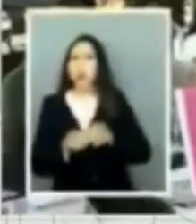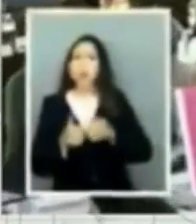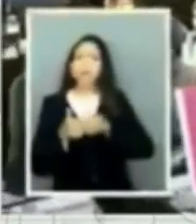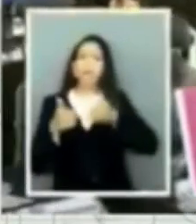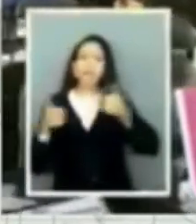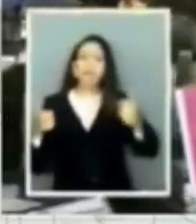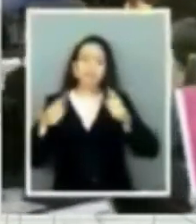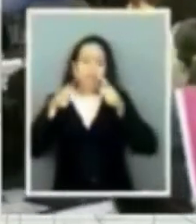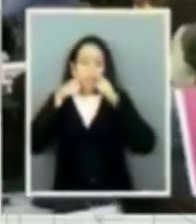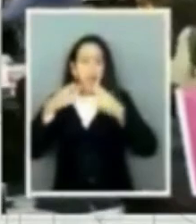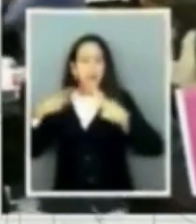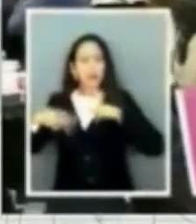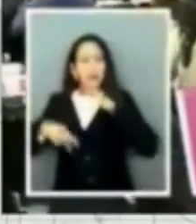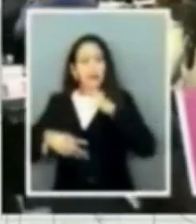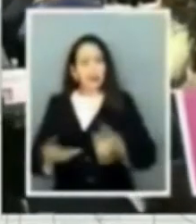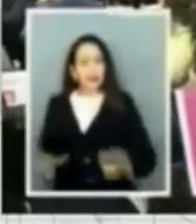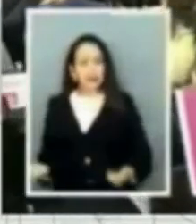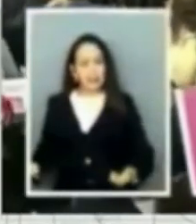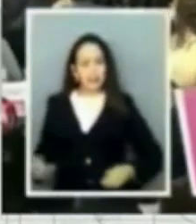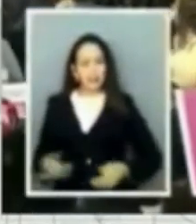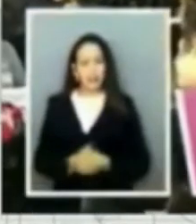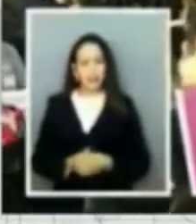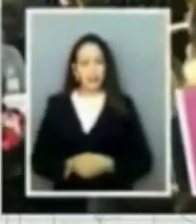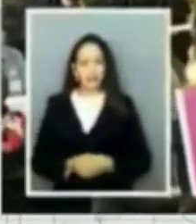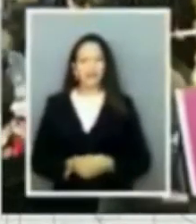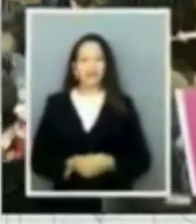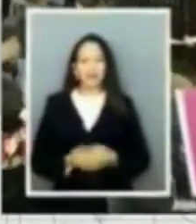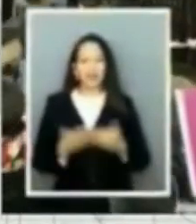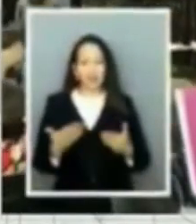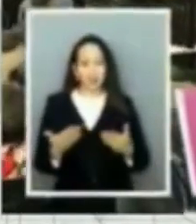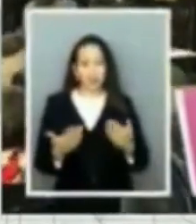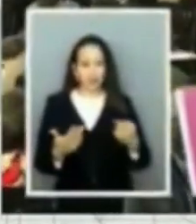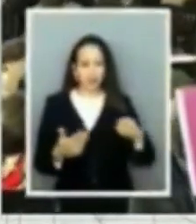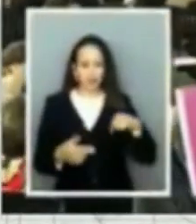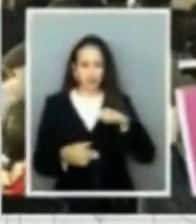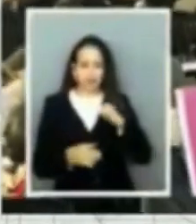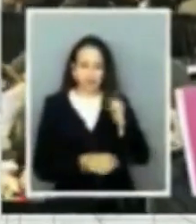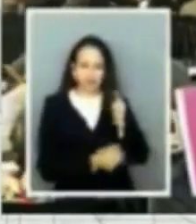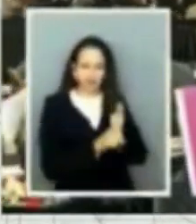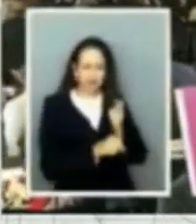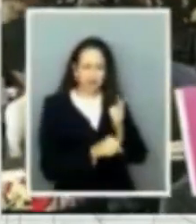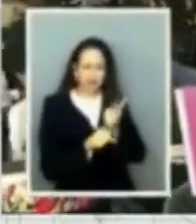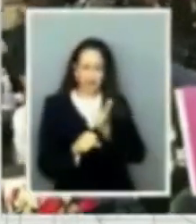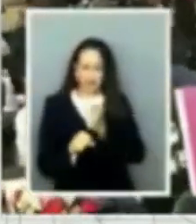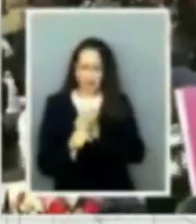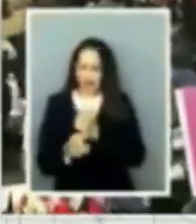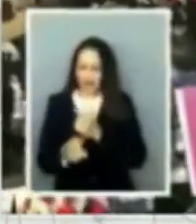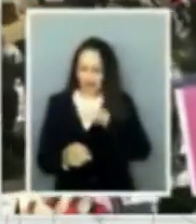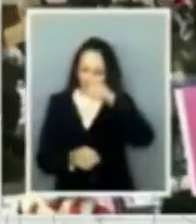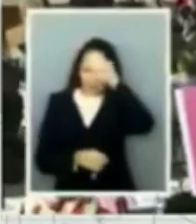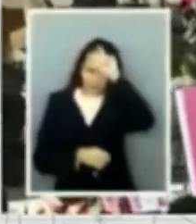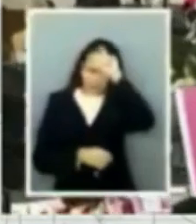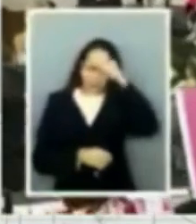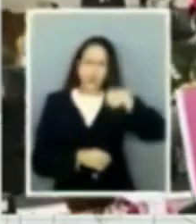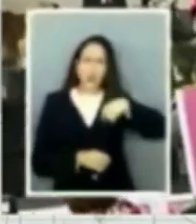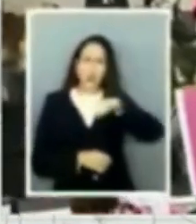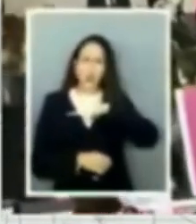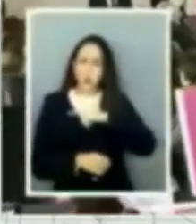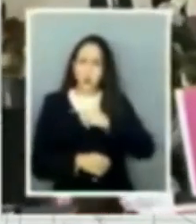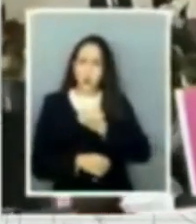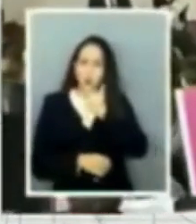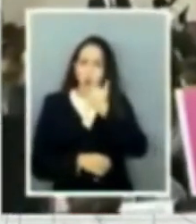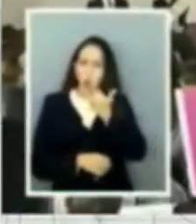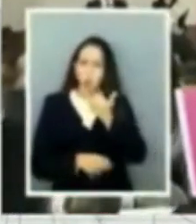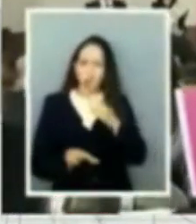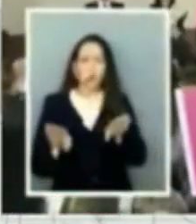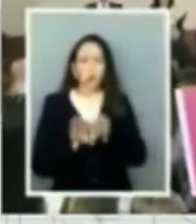Ante la coyuntura nacional debemos preguntarnos, ¿en qué hemos fallado? Para que a lo